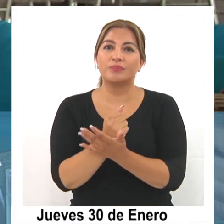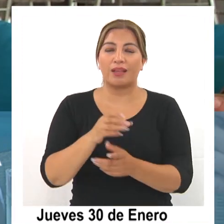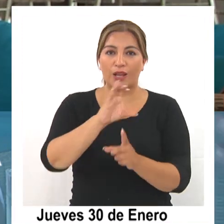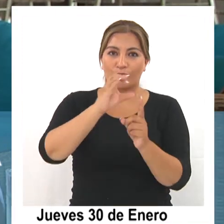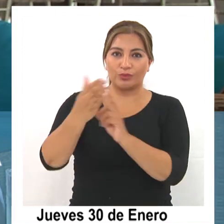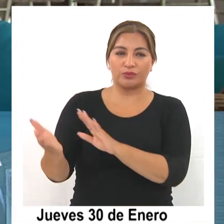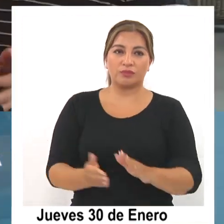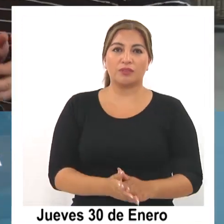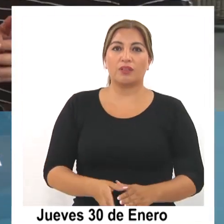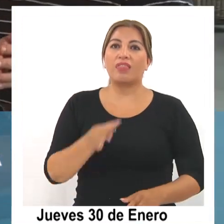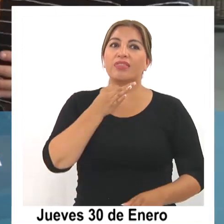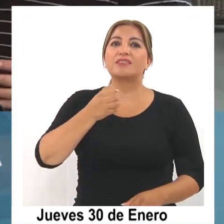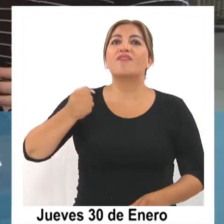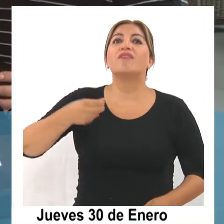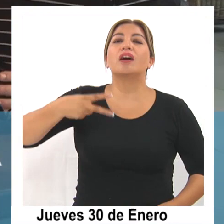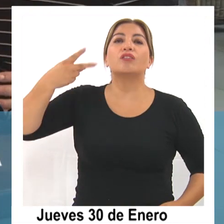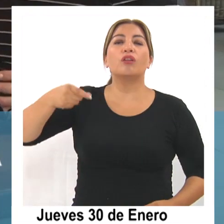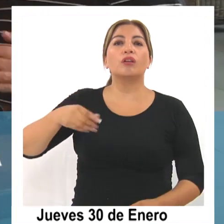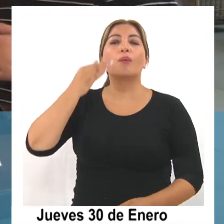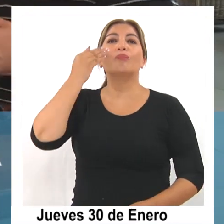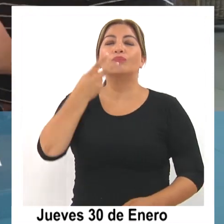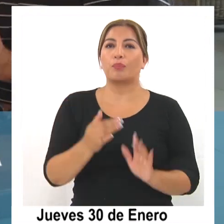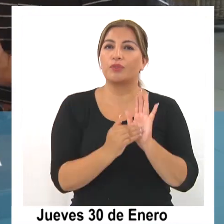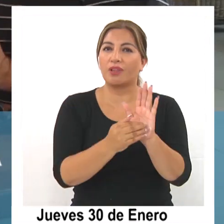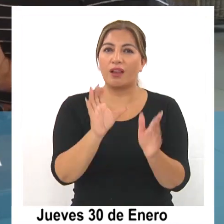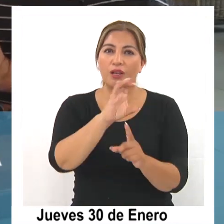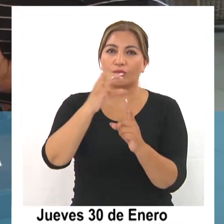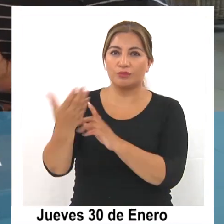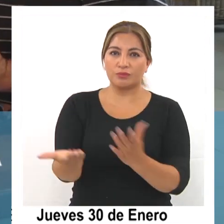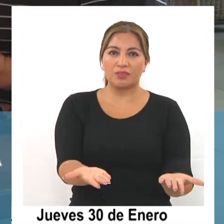Justamente hablando de valorar de reconocer, de visibilizar